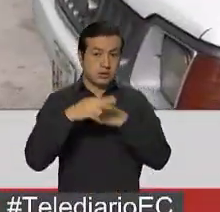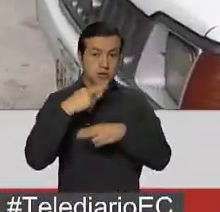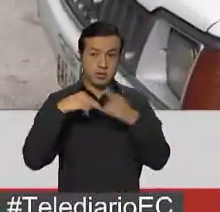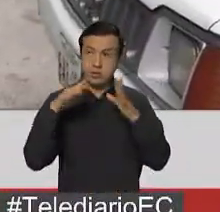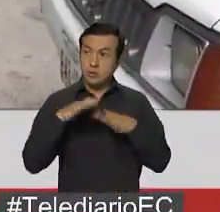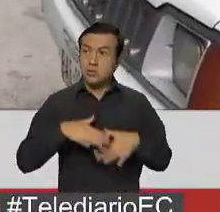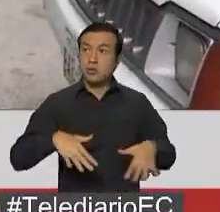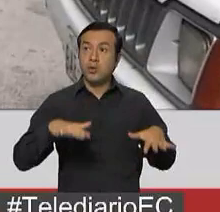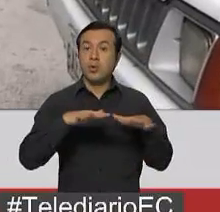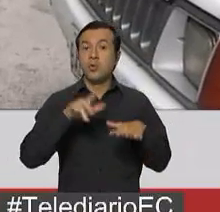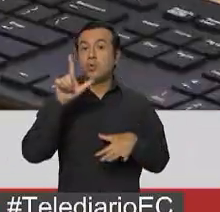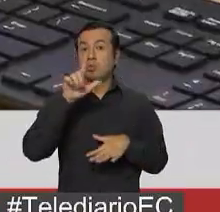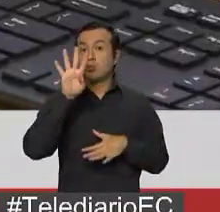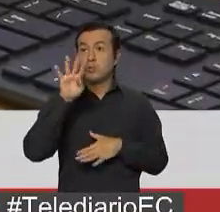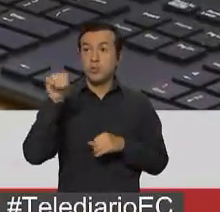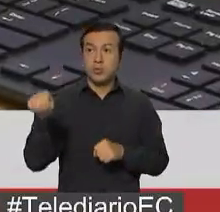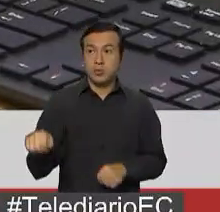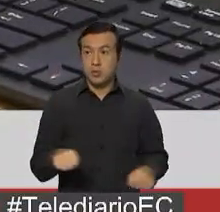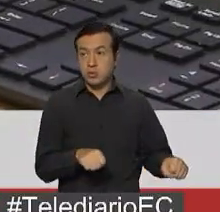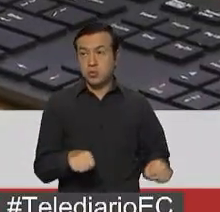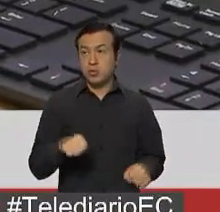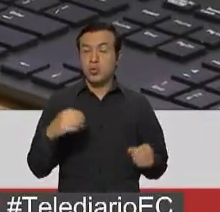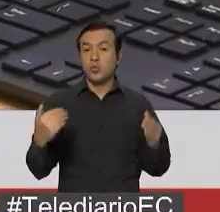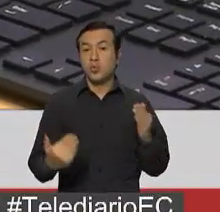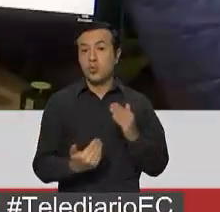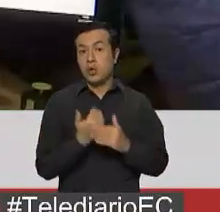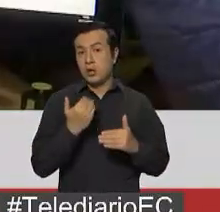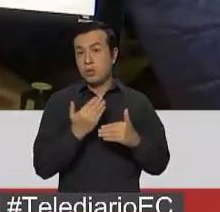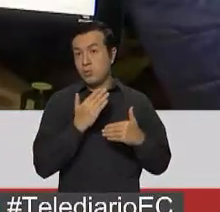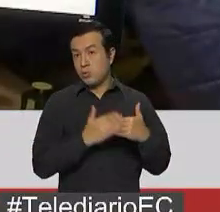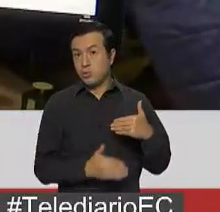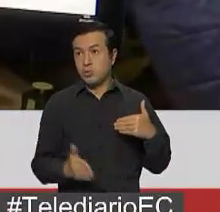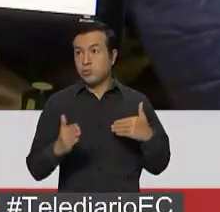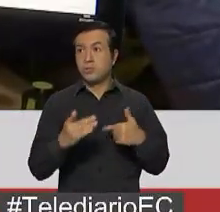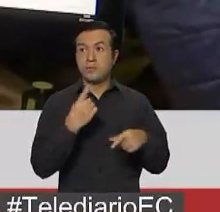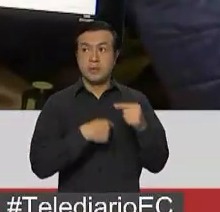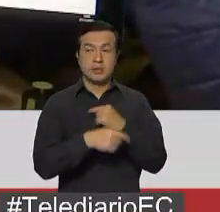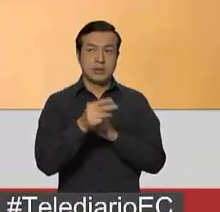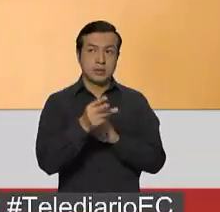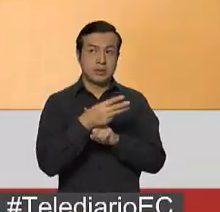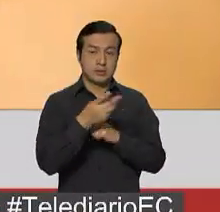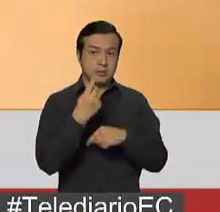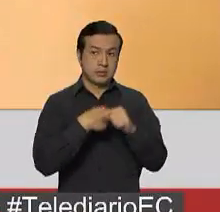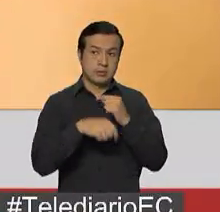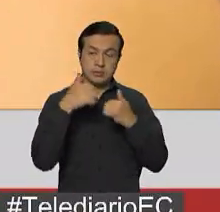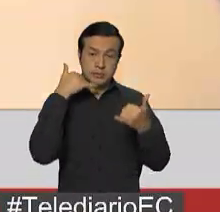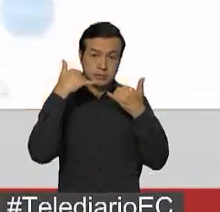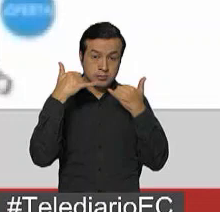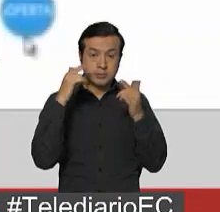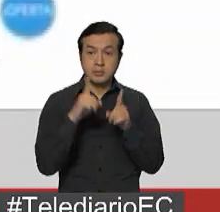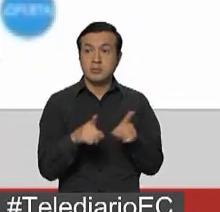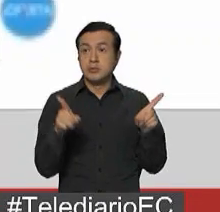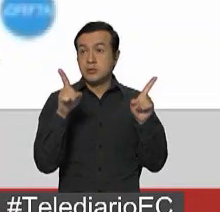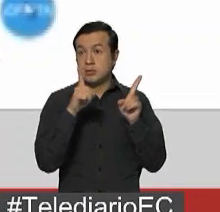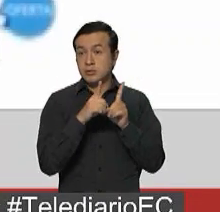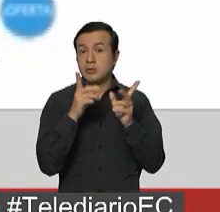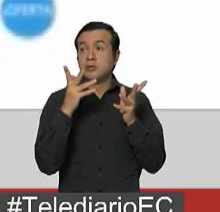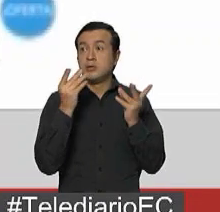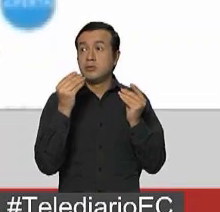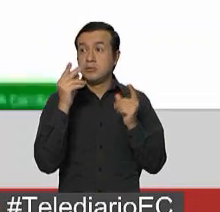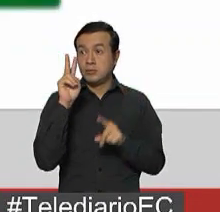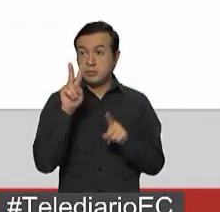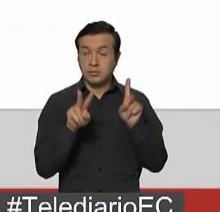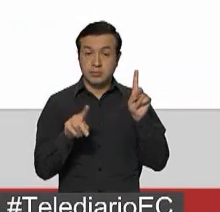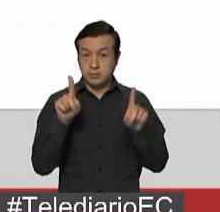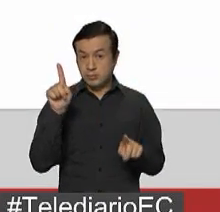que desde este lunes 4 de mayo retoma una nueva normalidad la venta en línea o por teléfono pero las cifras en rojo han obligado a dibujar